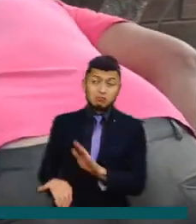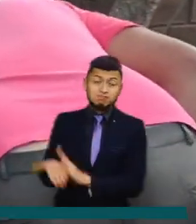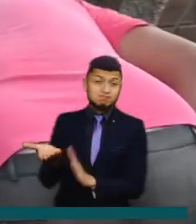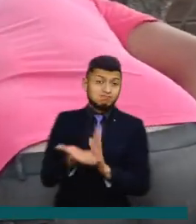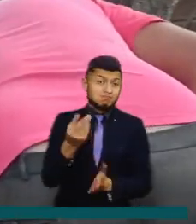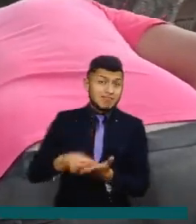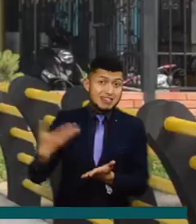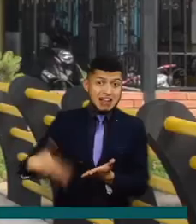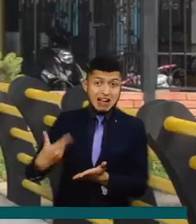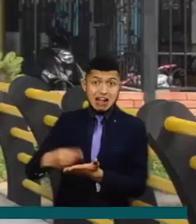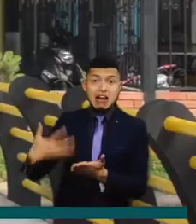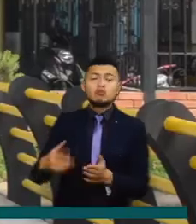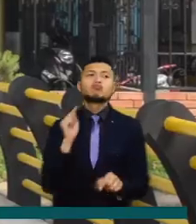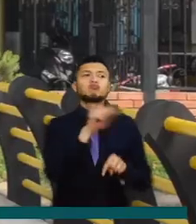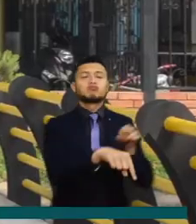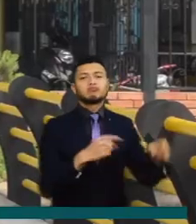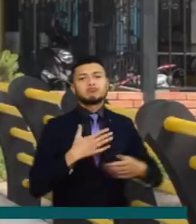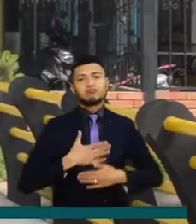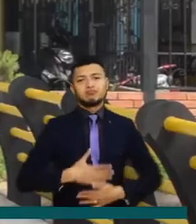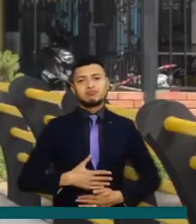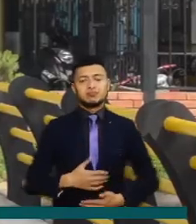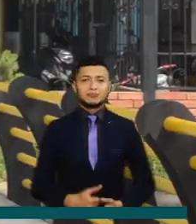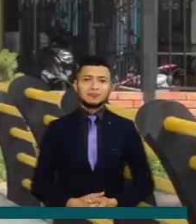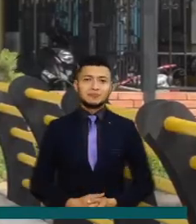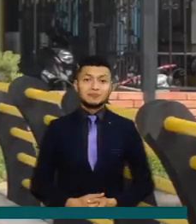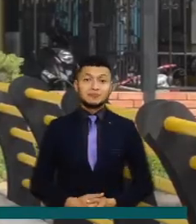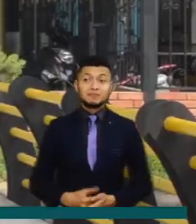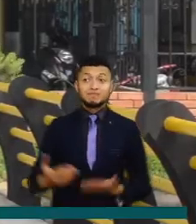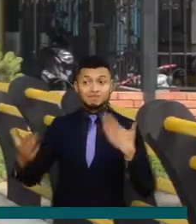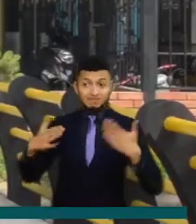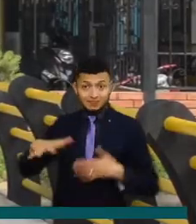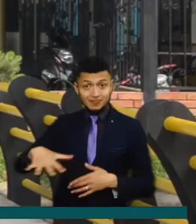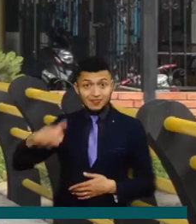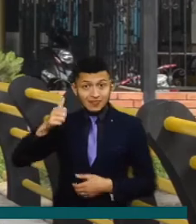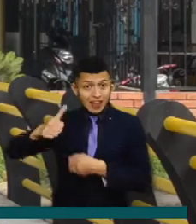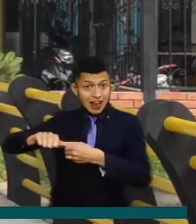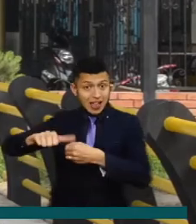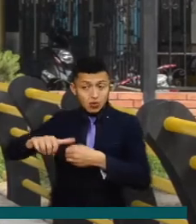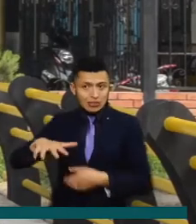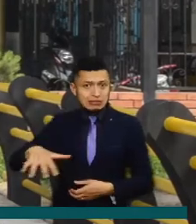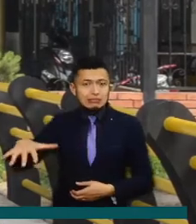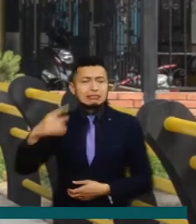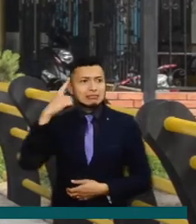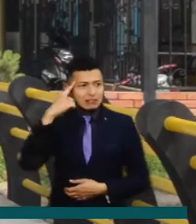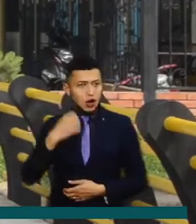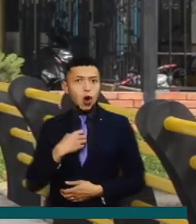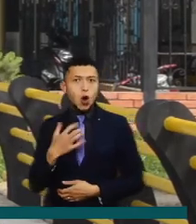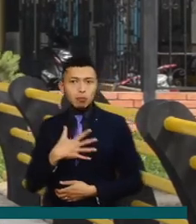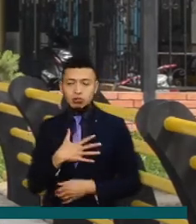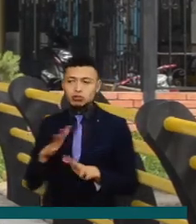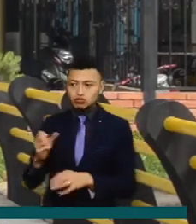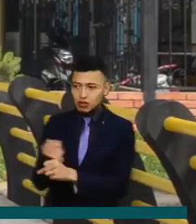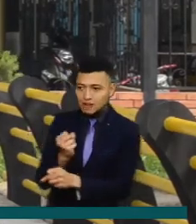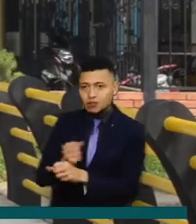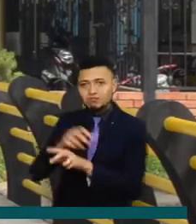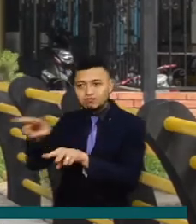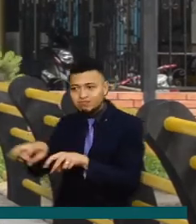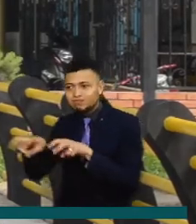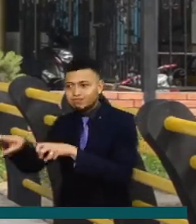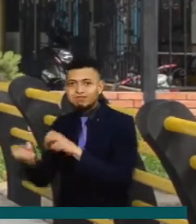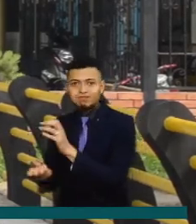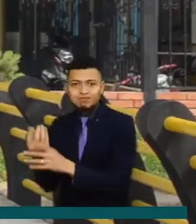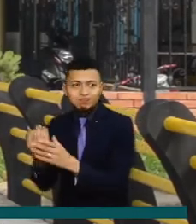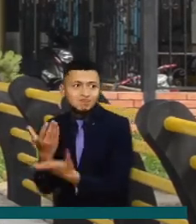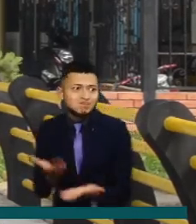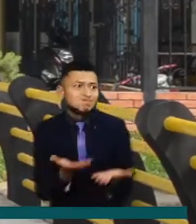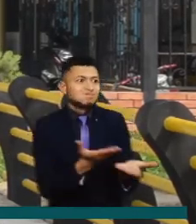están elevados. Los campesinos en el municipio de Arauca ven estos mercados como la oportunidad para mostrar el trabajo que realizan a través